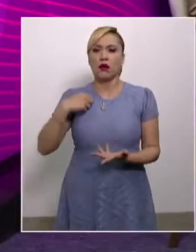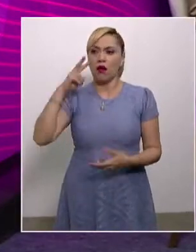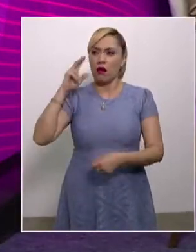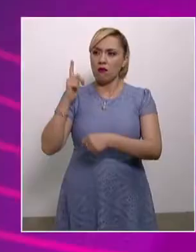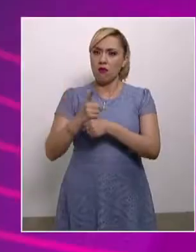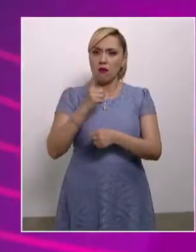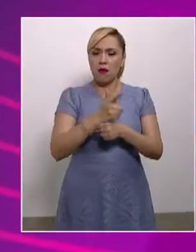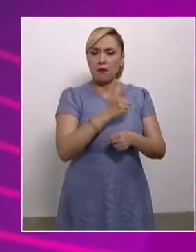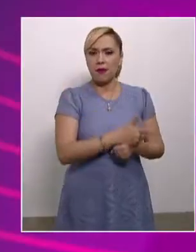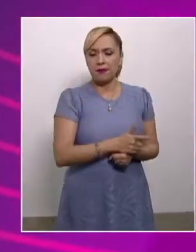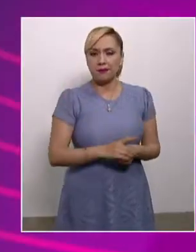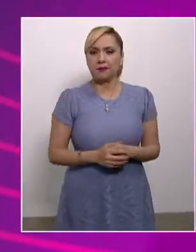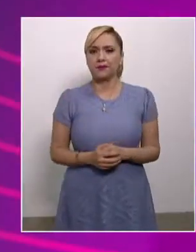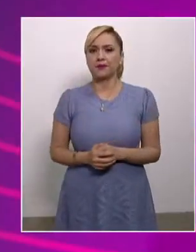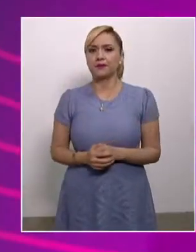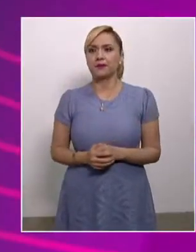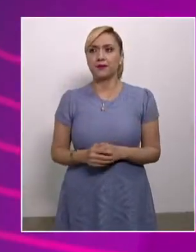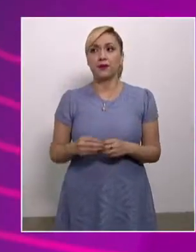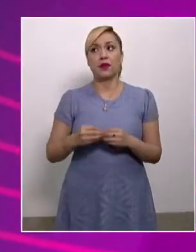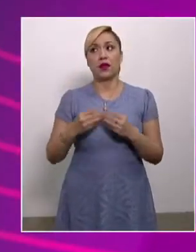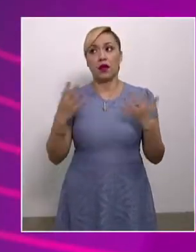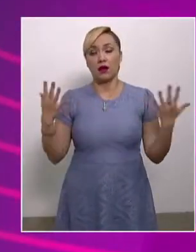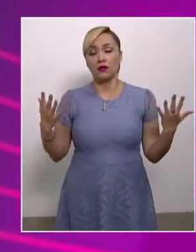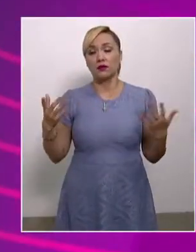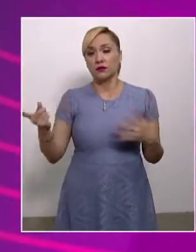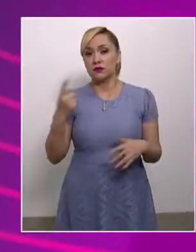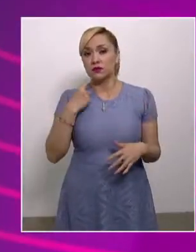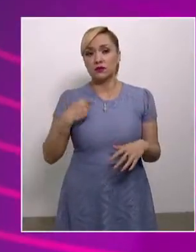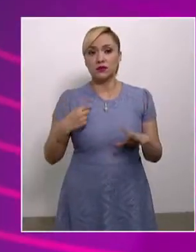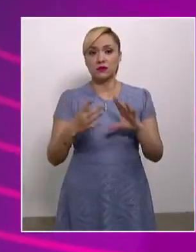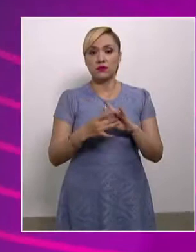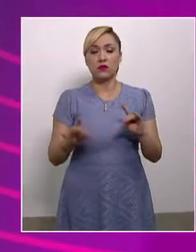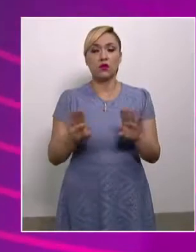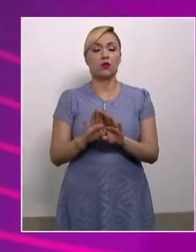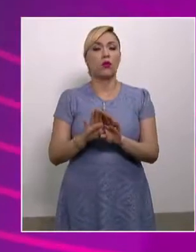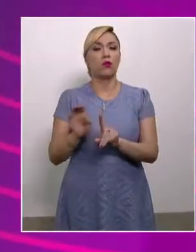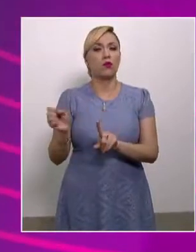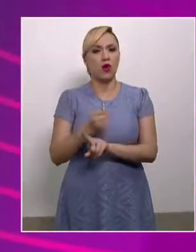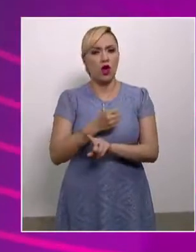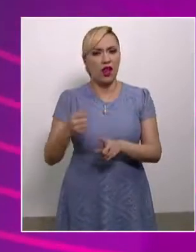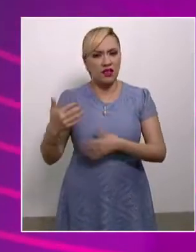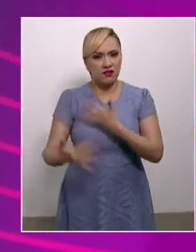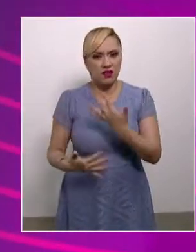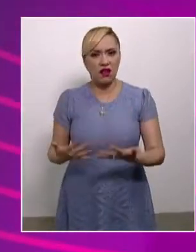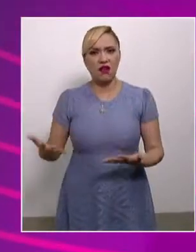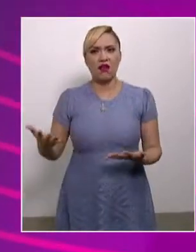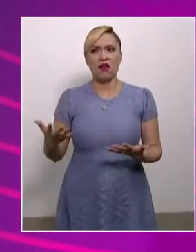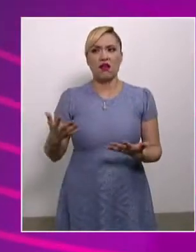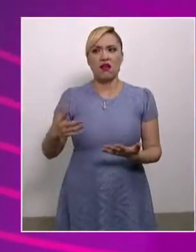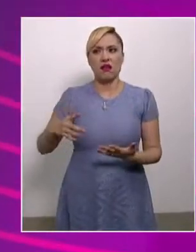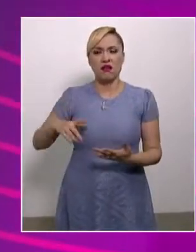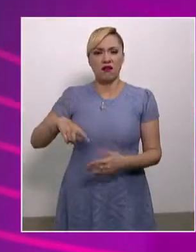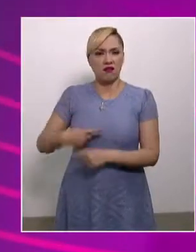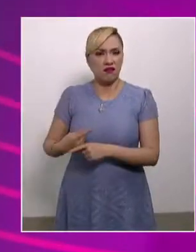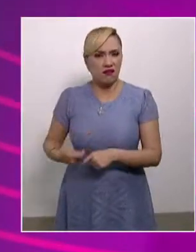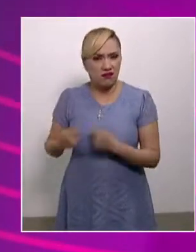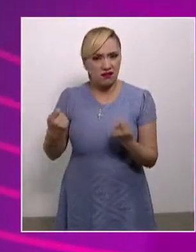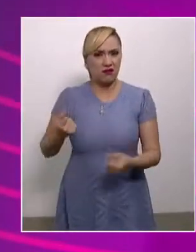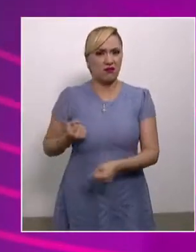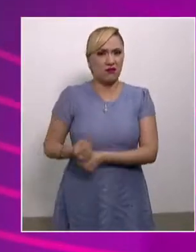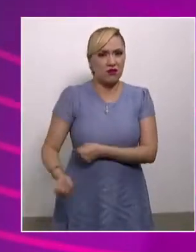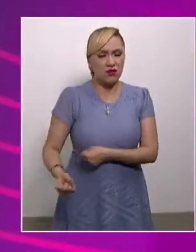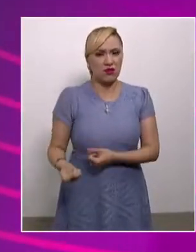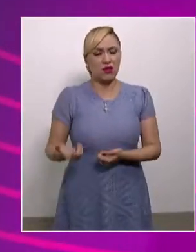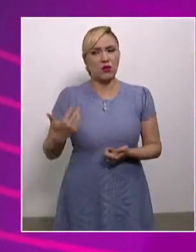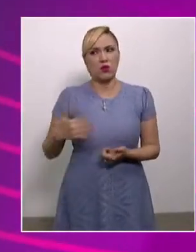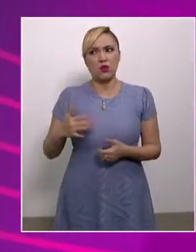Claro, mencionabas mucho el tema de violencia o de las violencias. Me parece que cuando hablamos